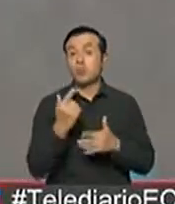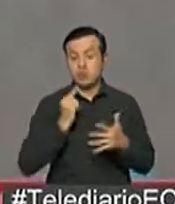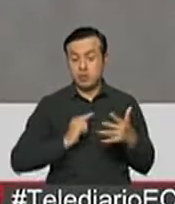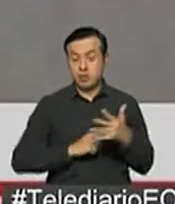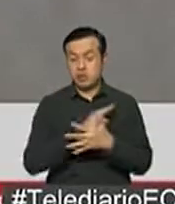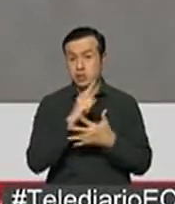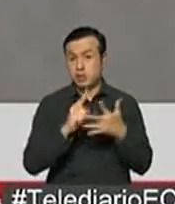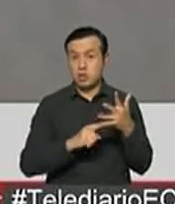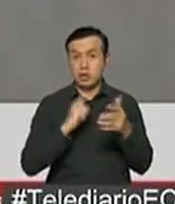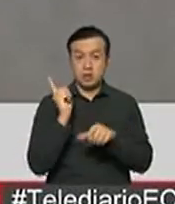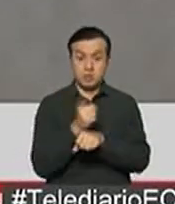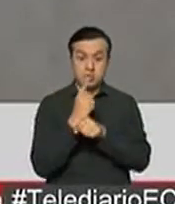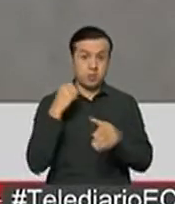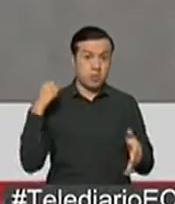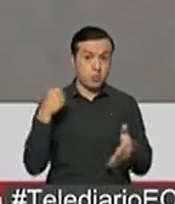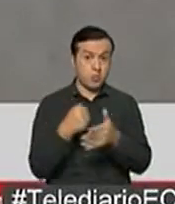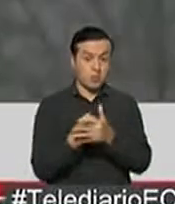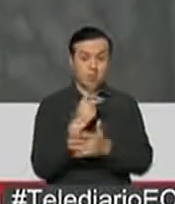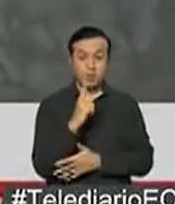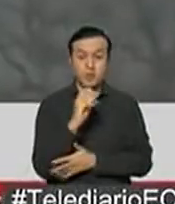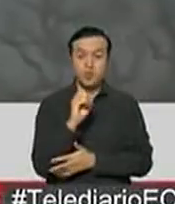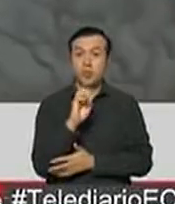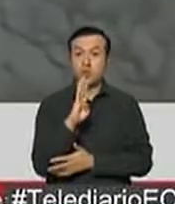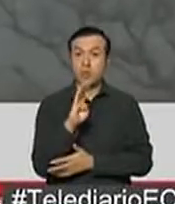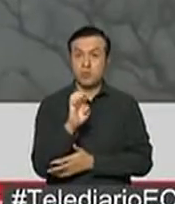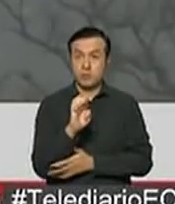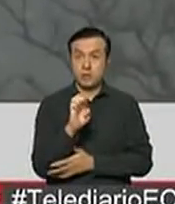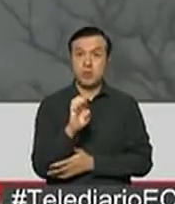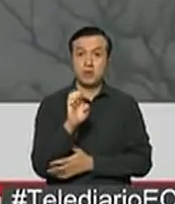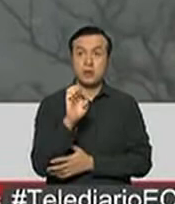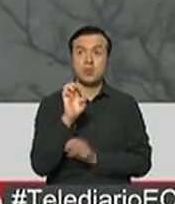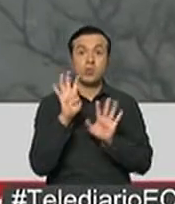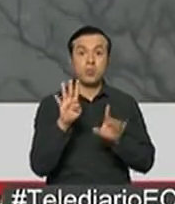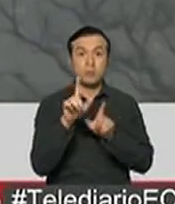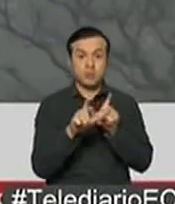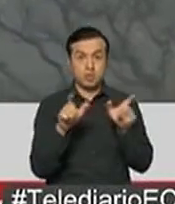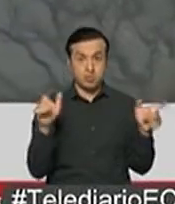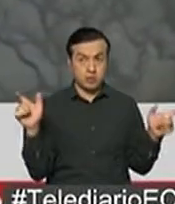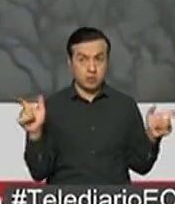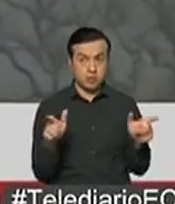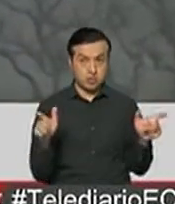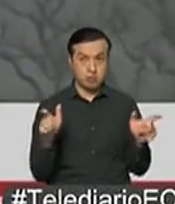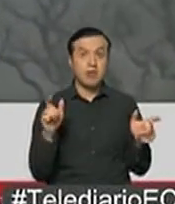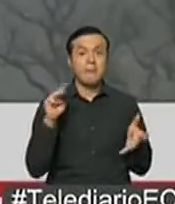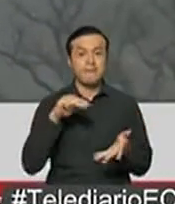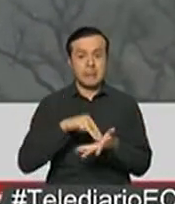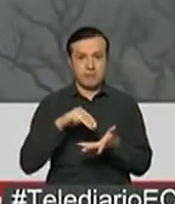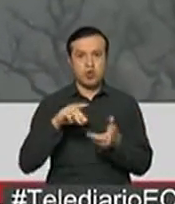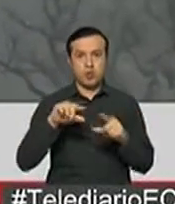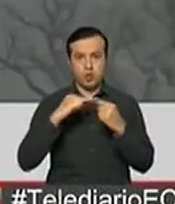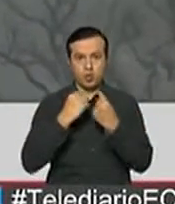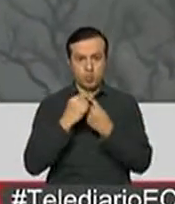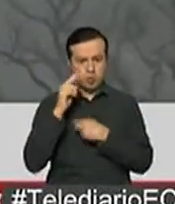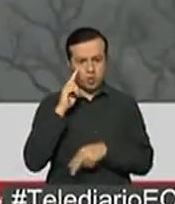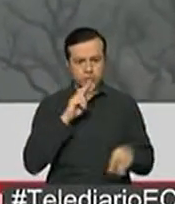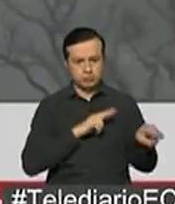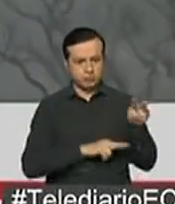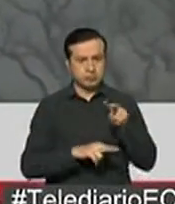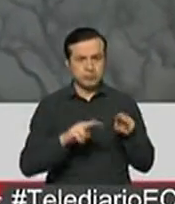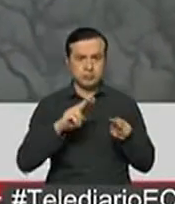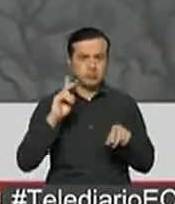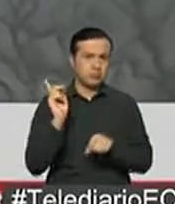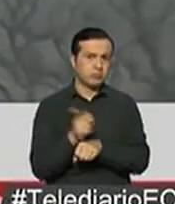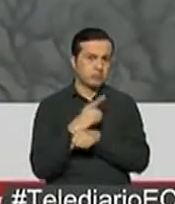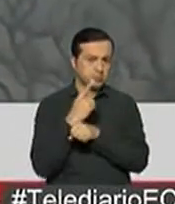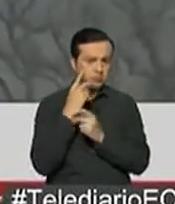accidente que le cobró la vida a kobe bryant y nueve personas más jennifer o mendi miembro de la junta nacional de seguridad en el transporte